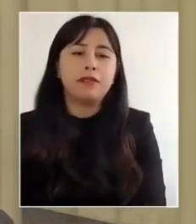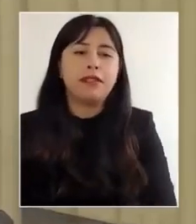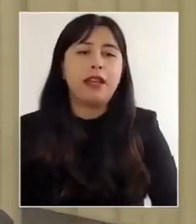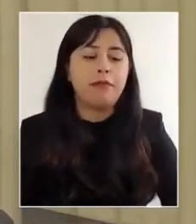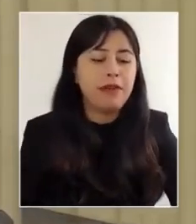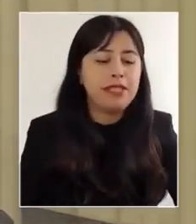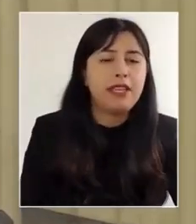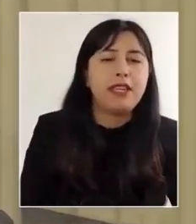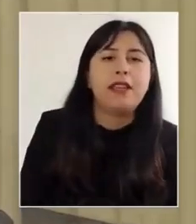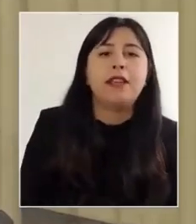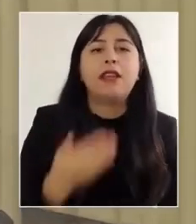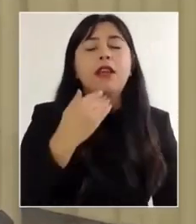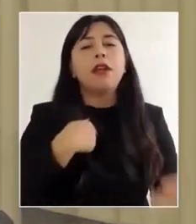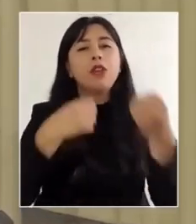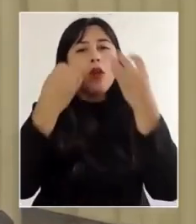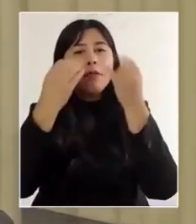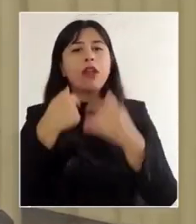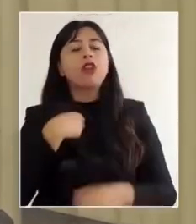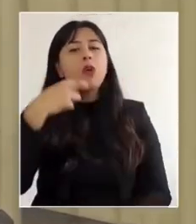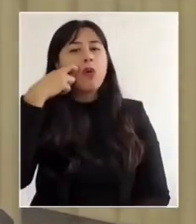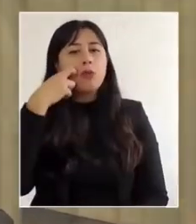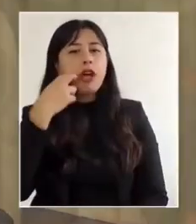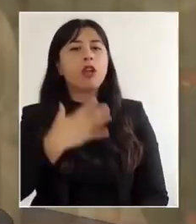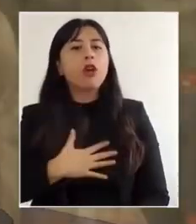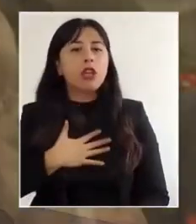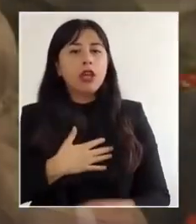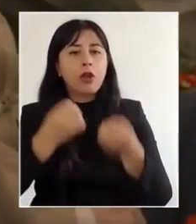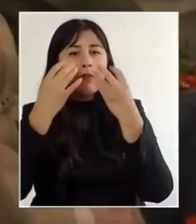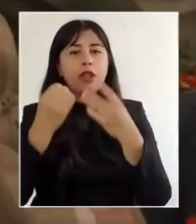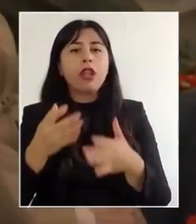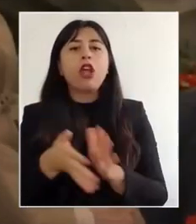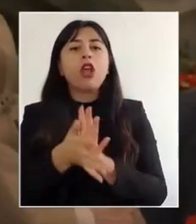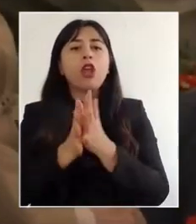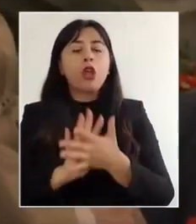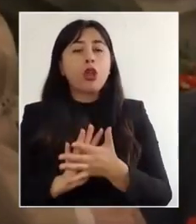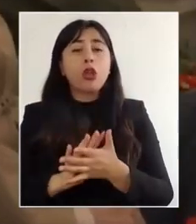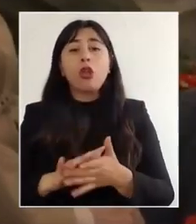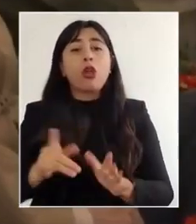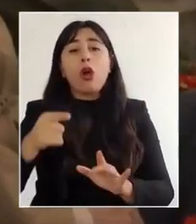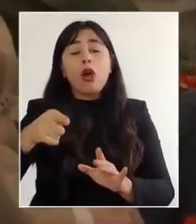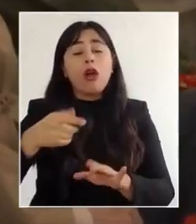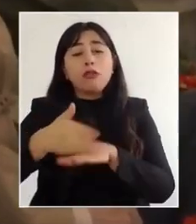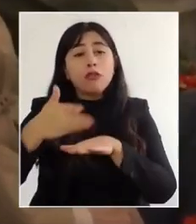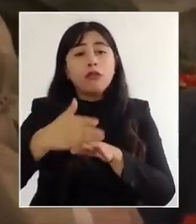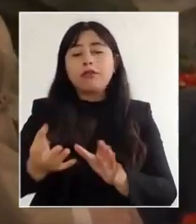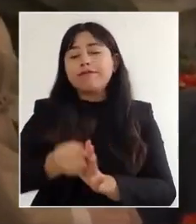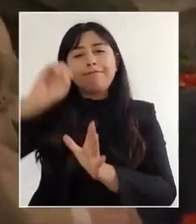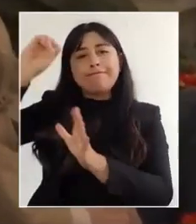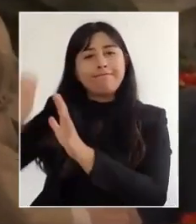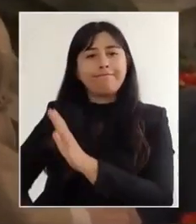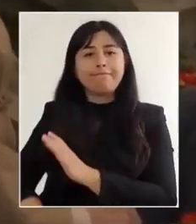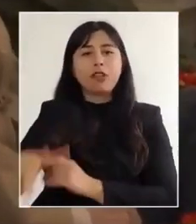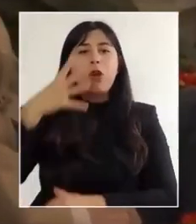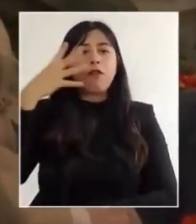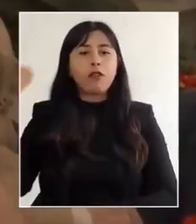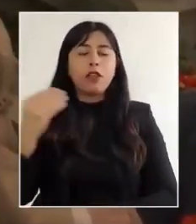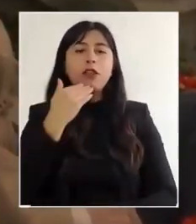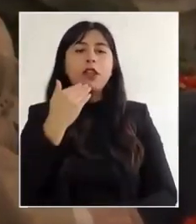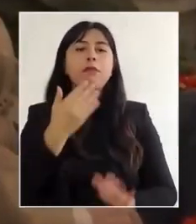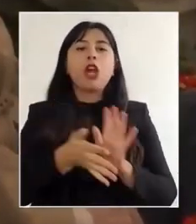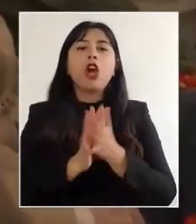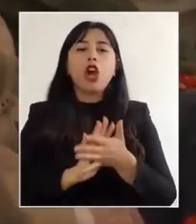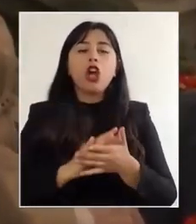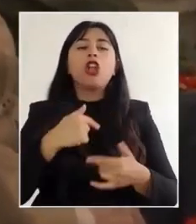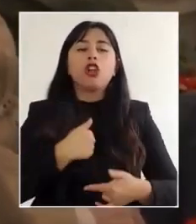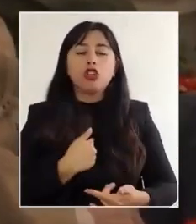aprender todo lo que no vale la pena lo ha hecho al Tacho la basura y lo otro lo atesoro y creo que